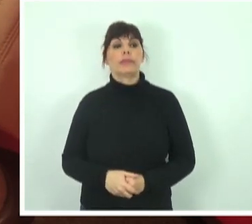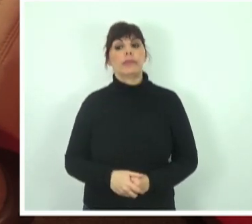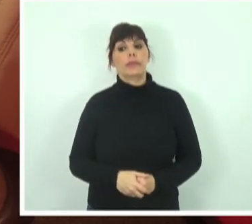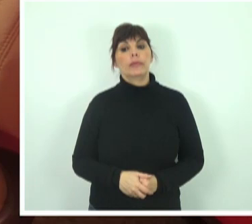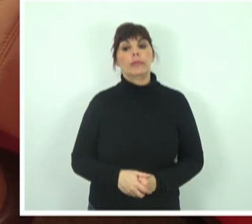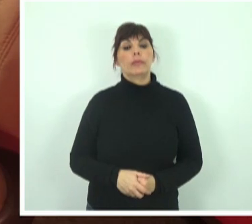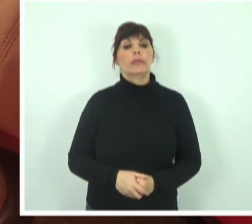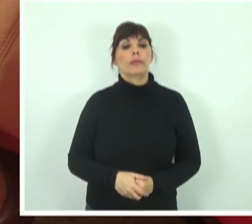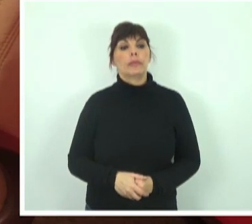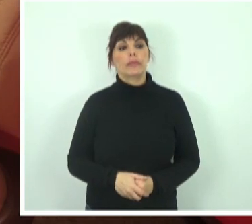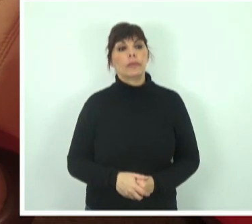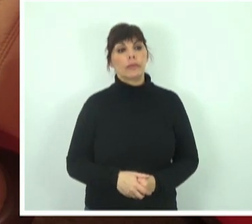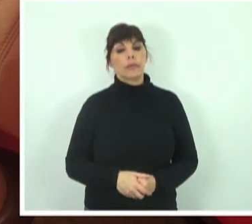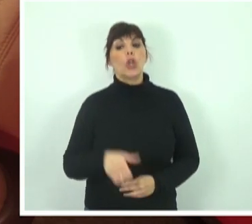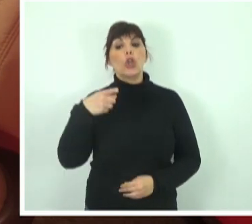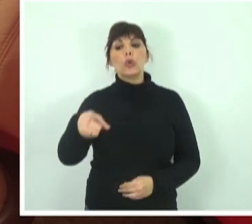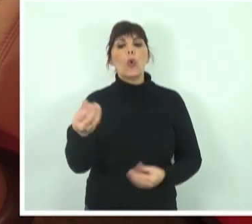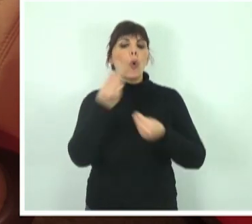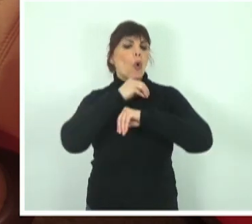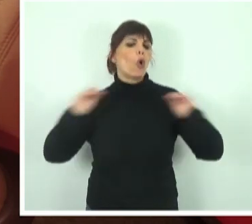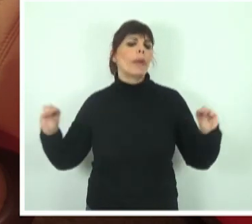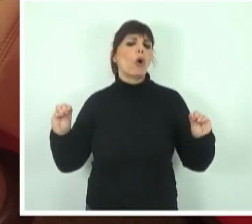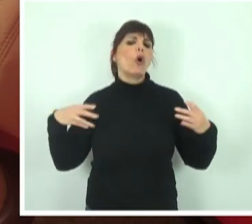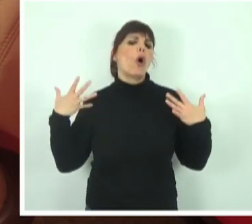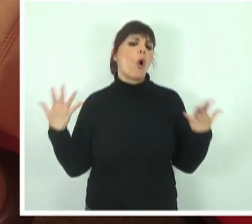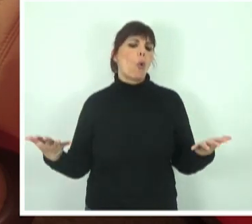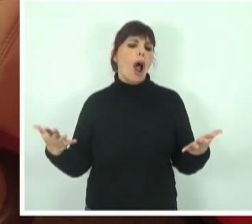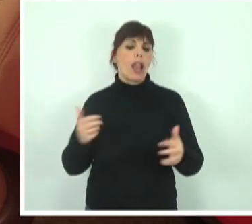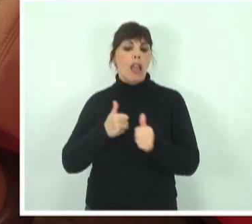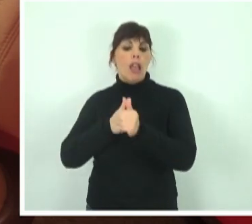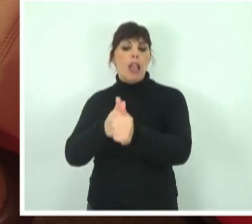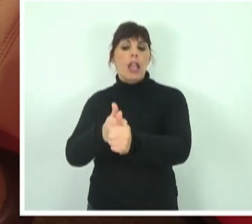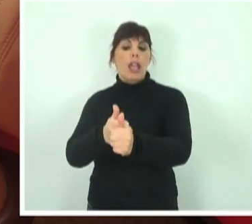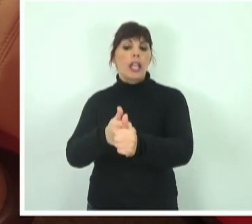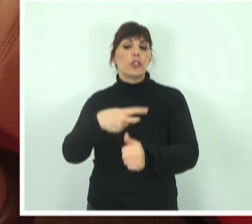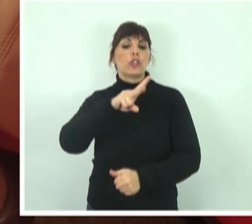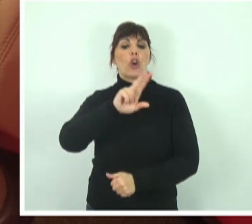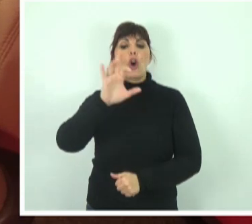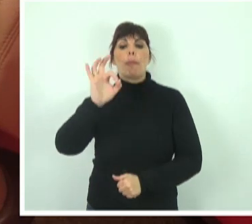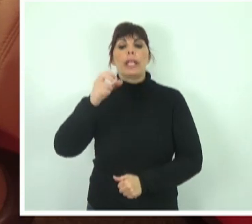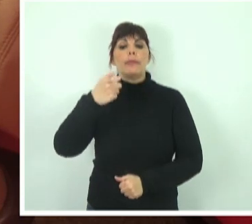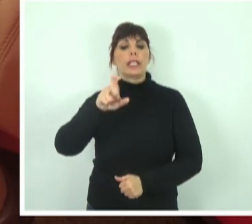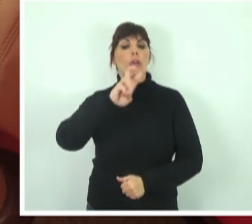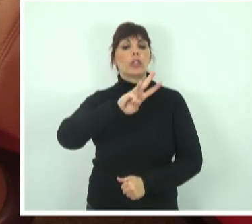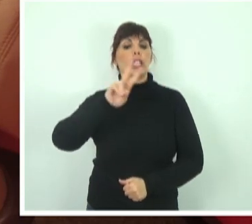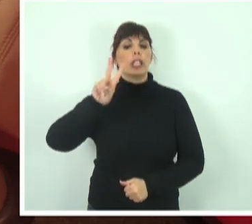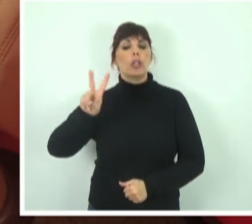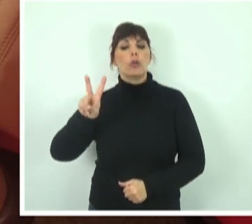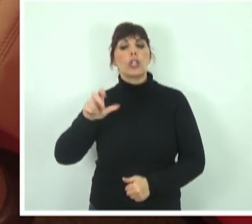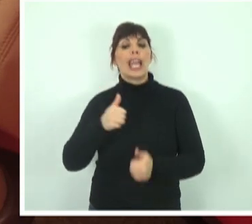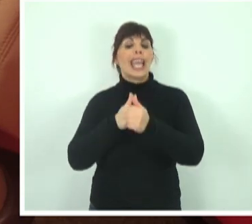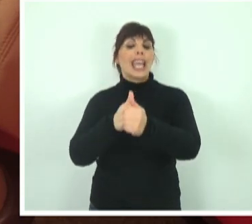mejor. Lo mejor, como hemos aprendido en Hechos 20:32, en Hechos 26:18 y